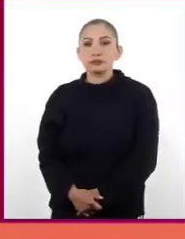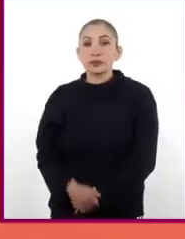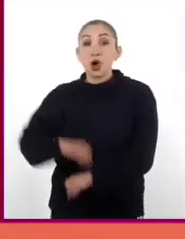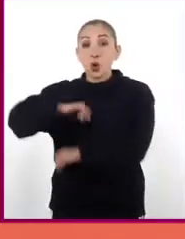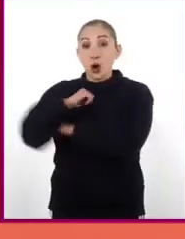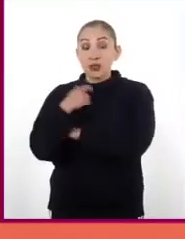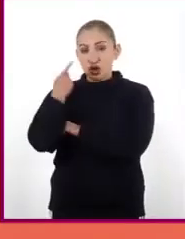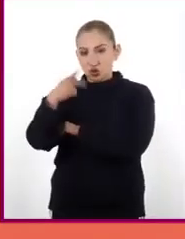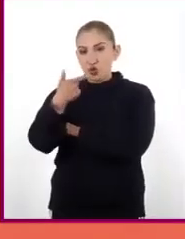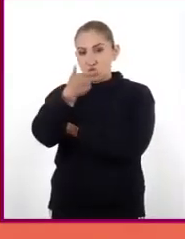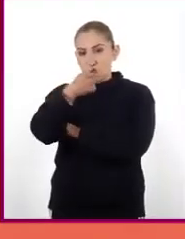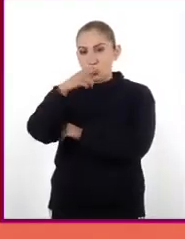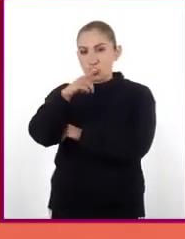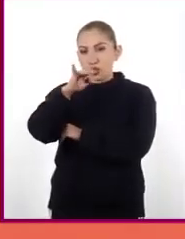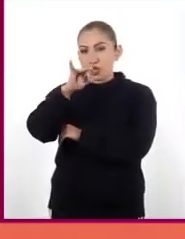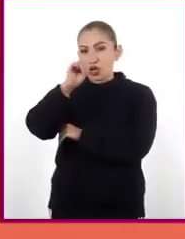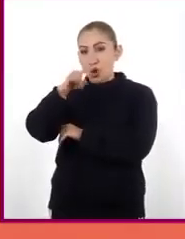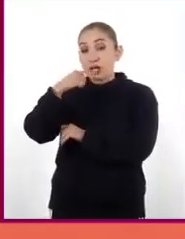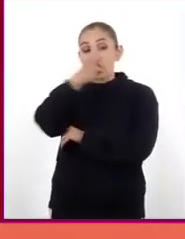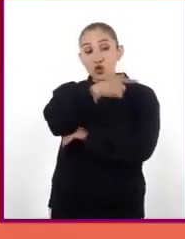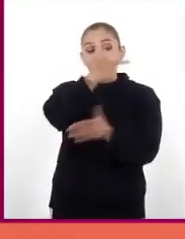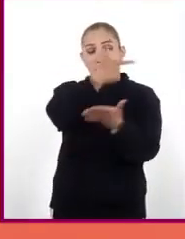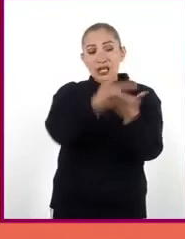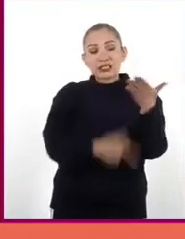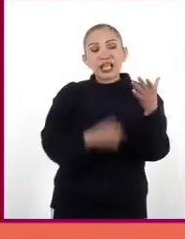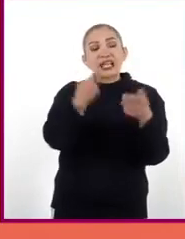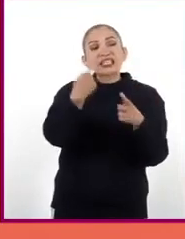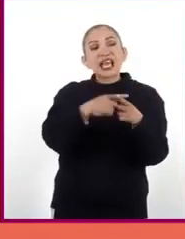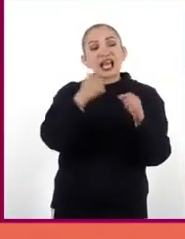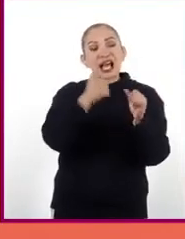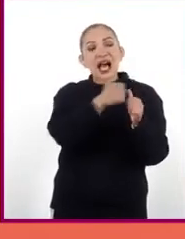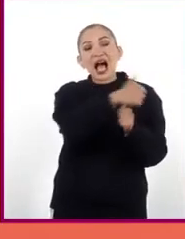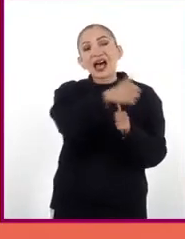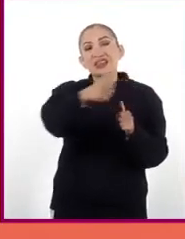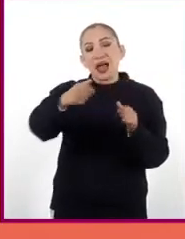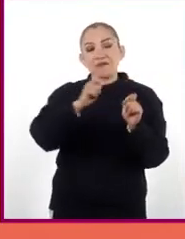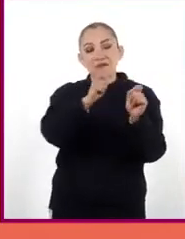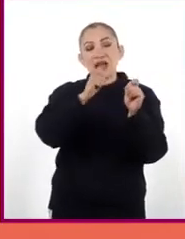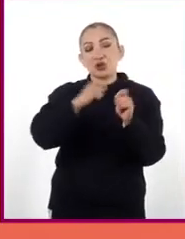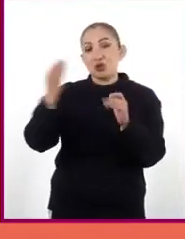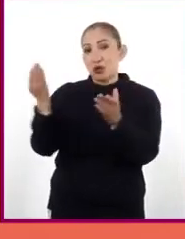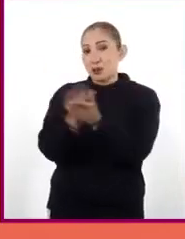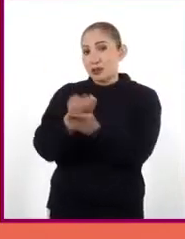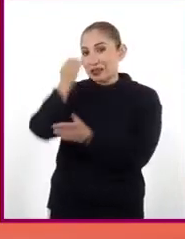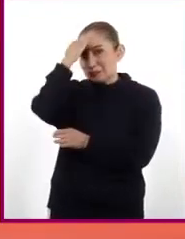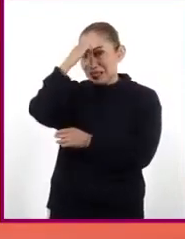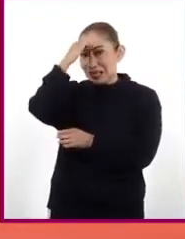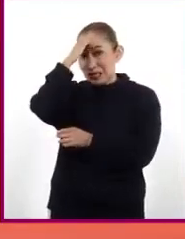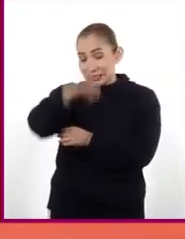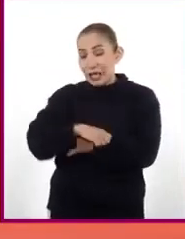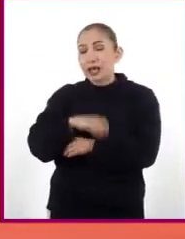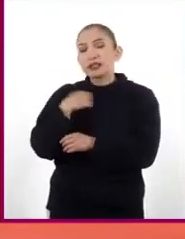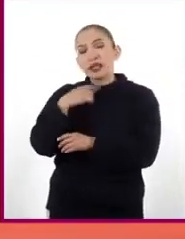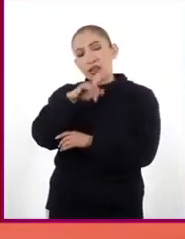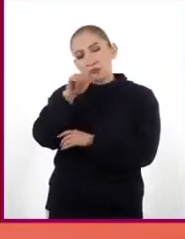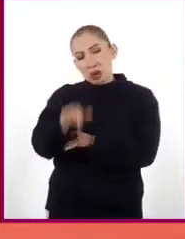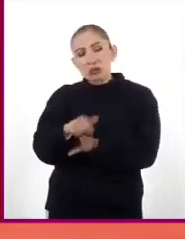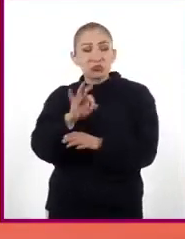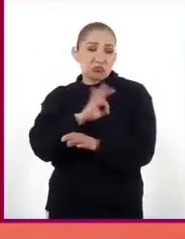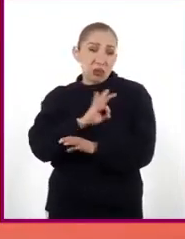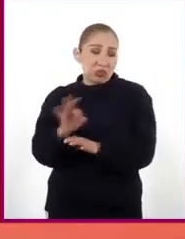Guarden el guión que han realizado y la lista con la asignación de sus roles en su carpeta de experiencia. En la medida de